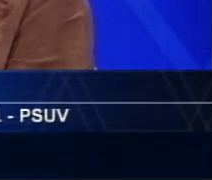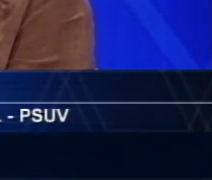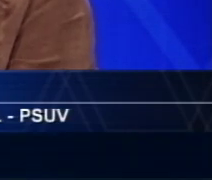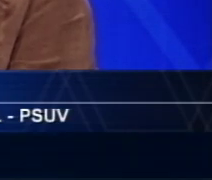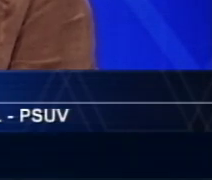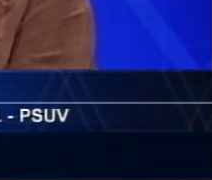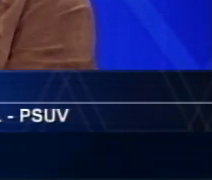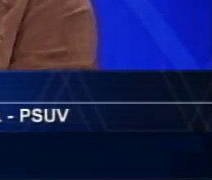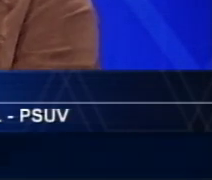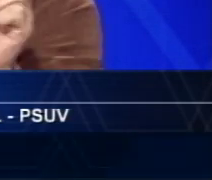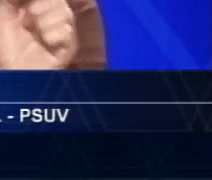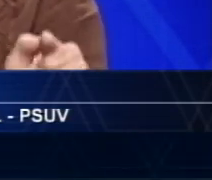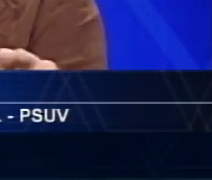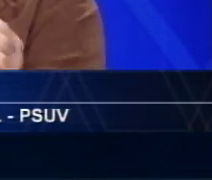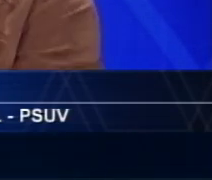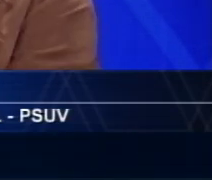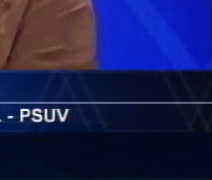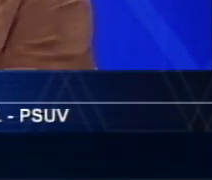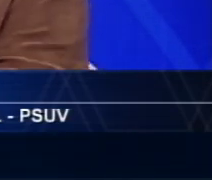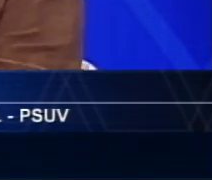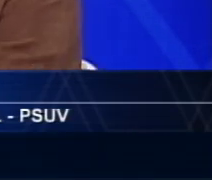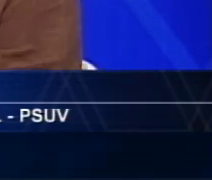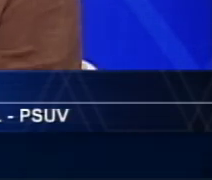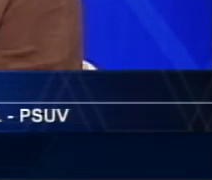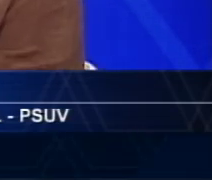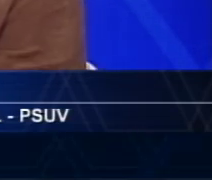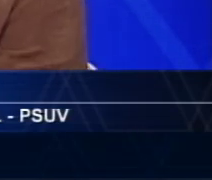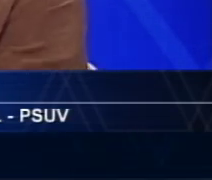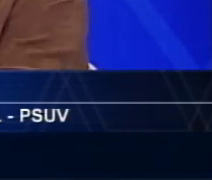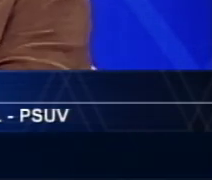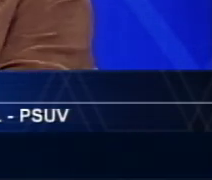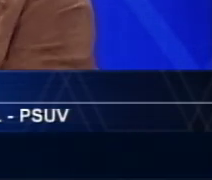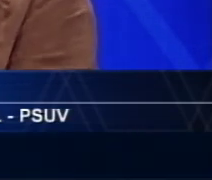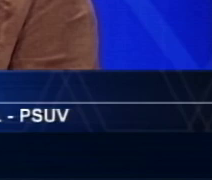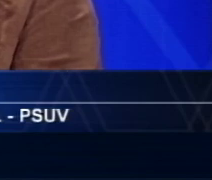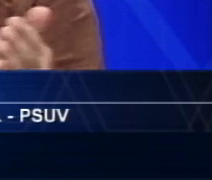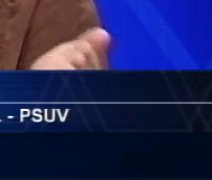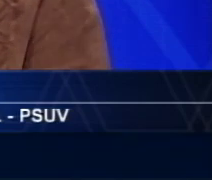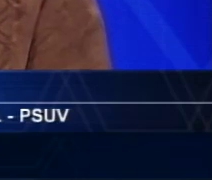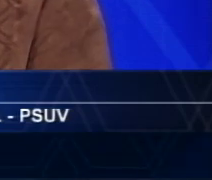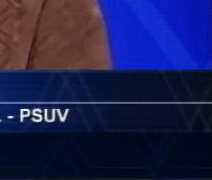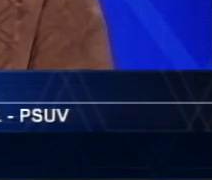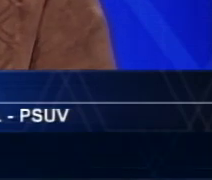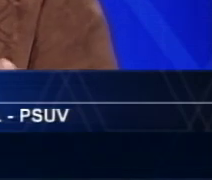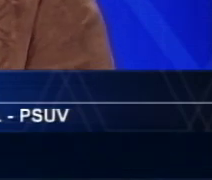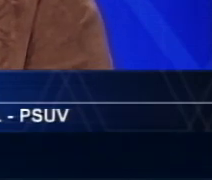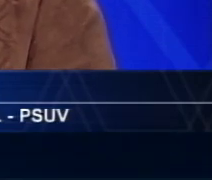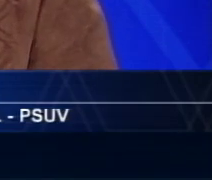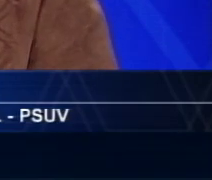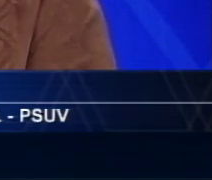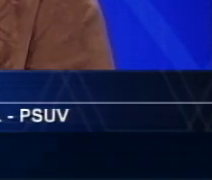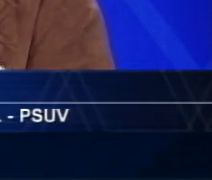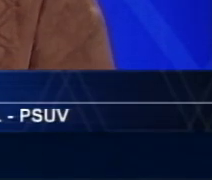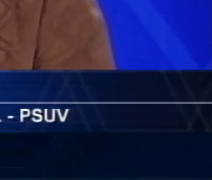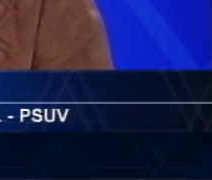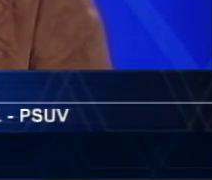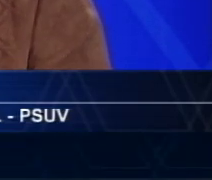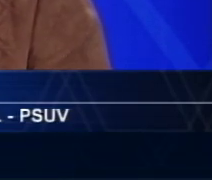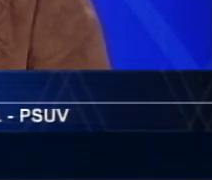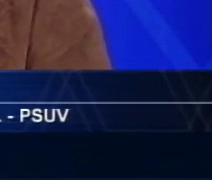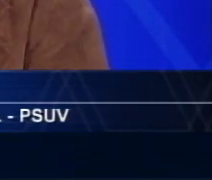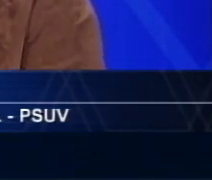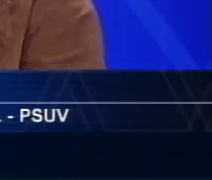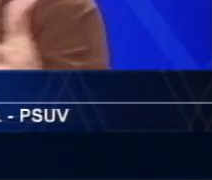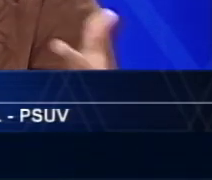que hay factores que intentan imponer una agenda violenta para que no se den las mesas de diálogo, para que esta